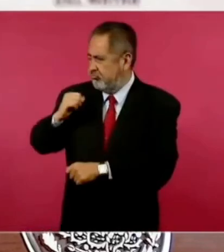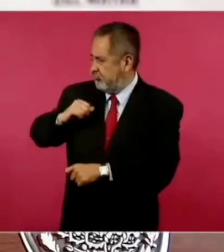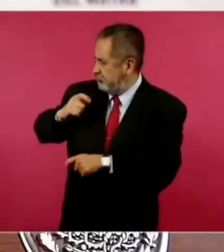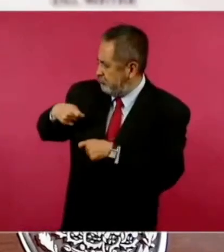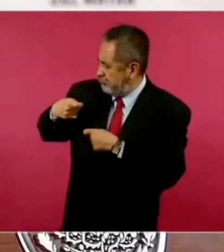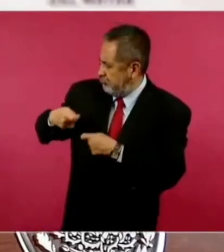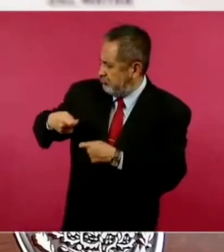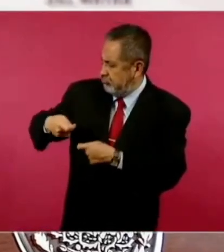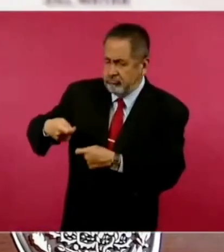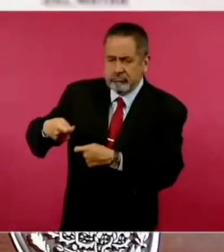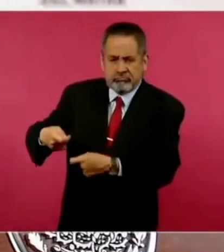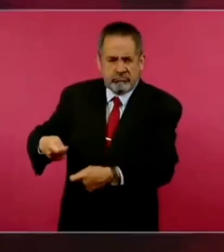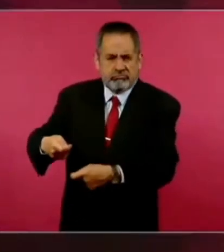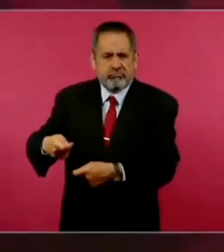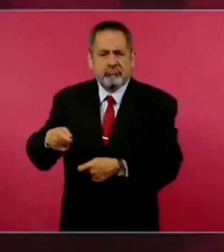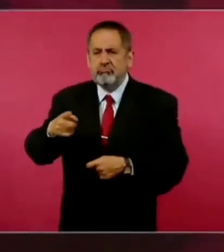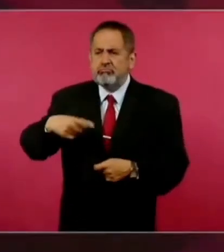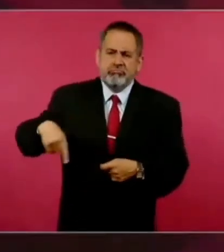pueblo.